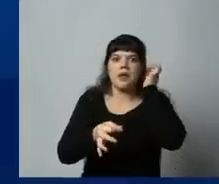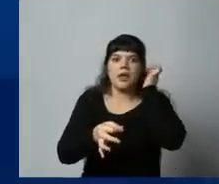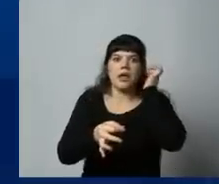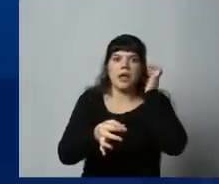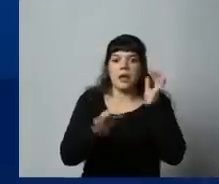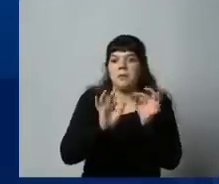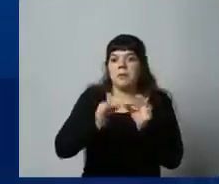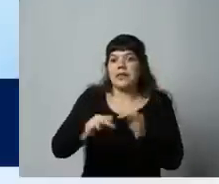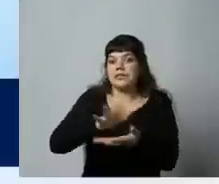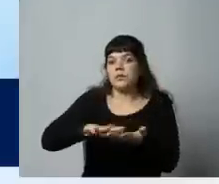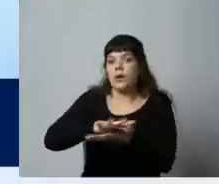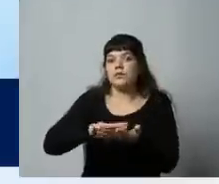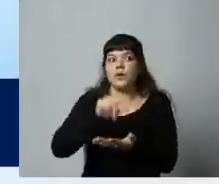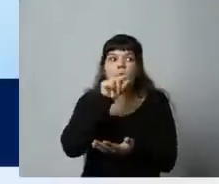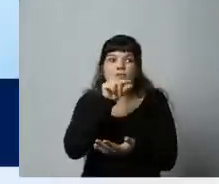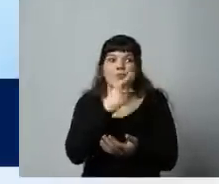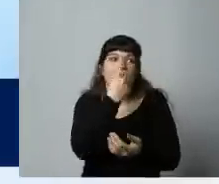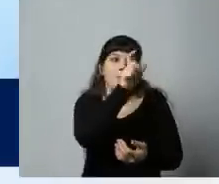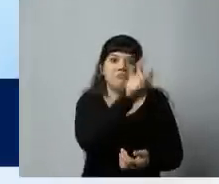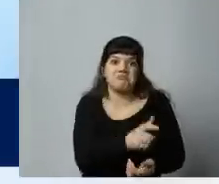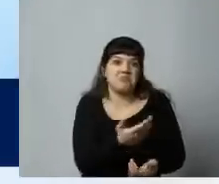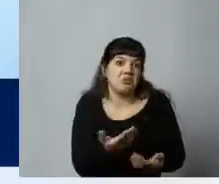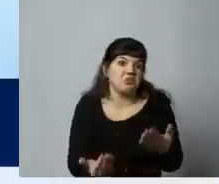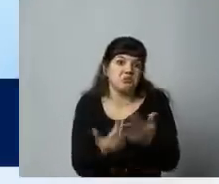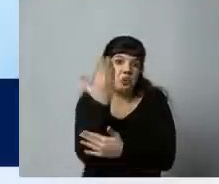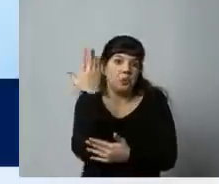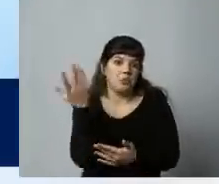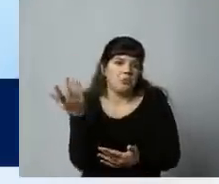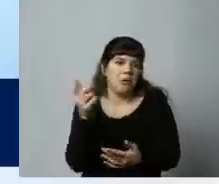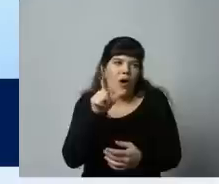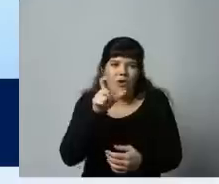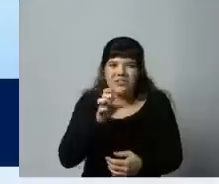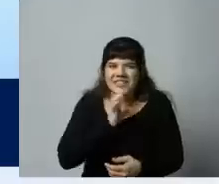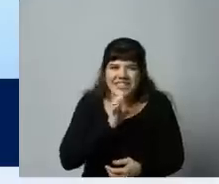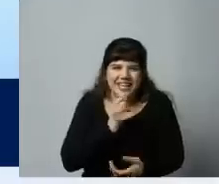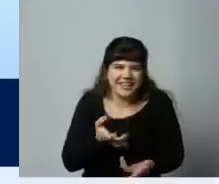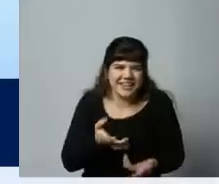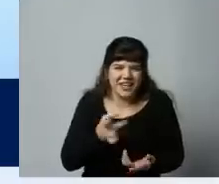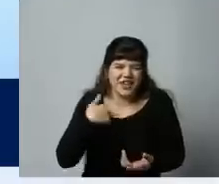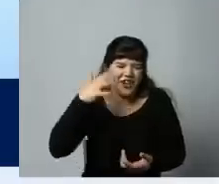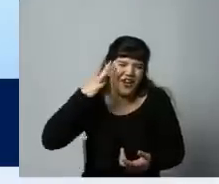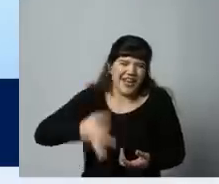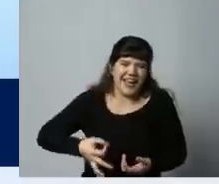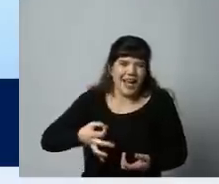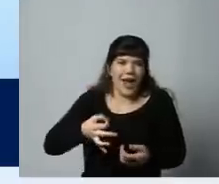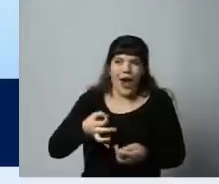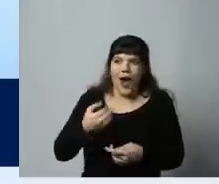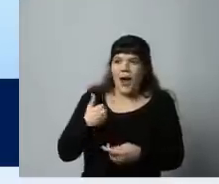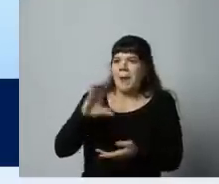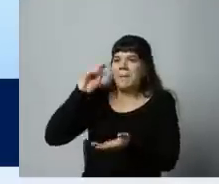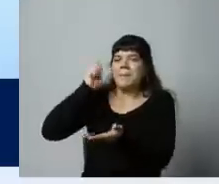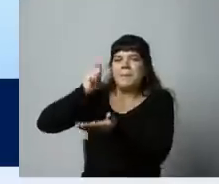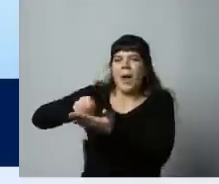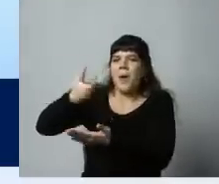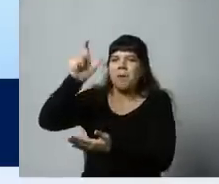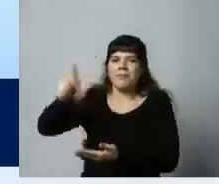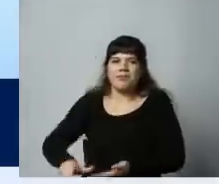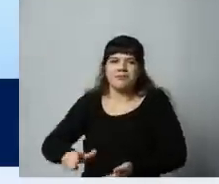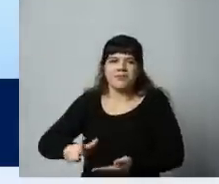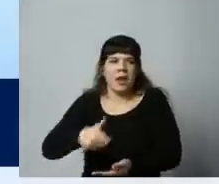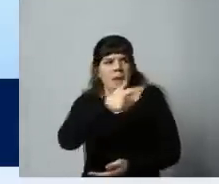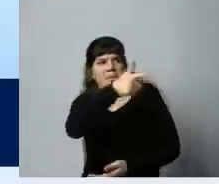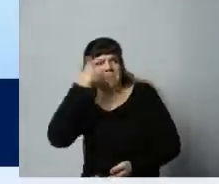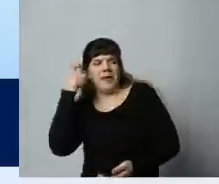sobre el tweet de una persona que evidentemente está haciendo un chiste porque no creo que fuera contratar un francotirador para un